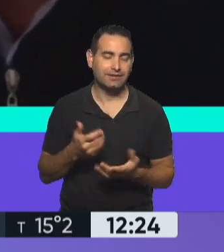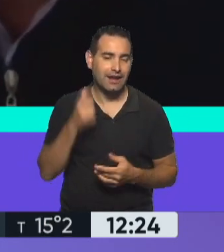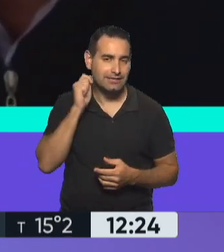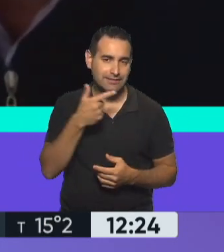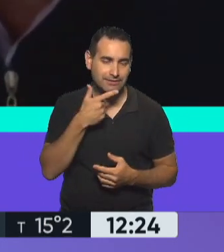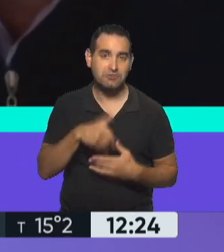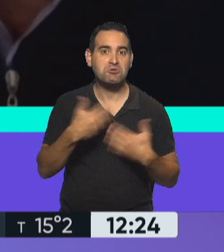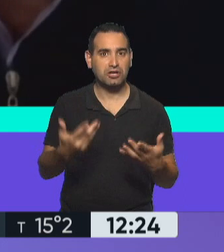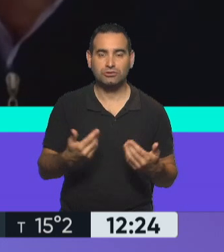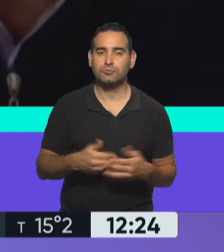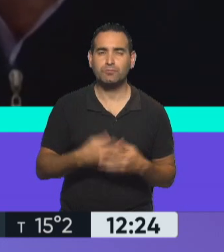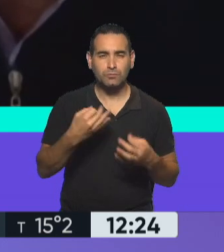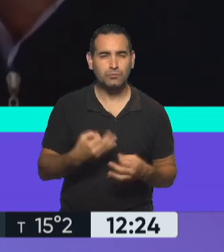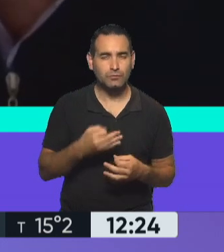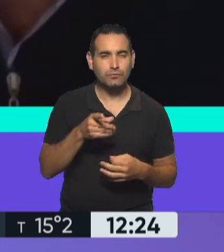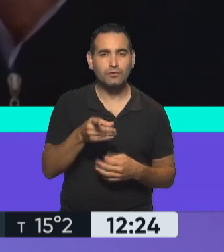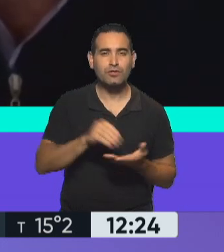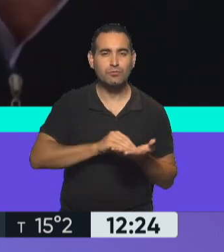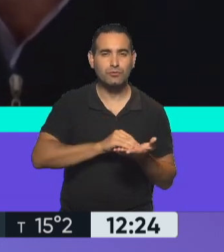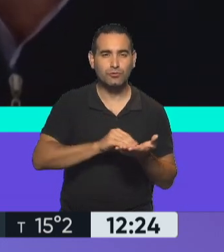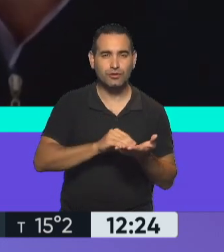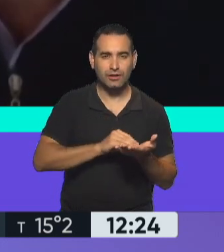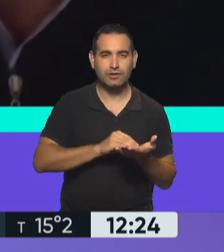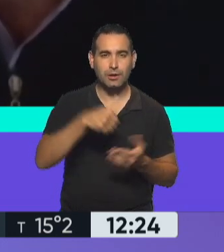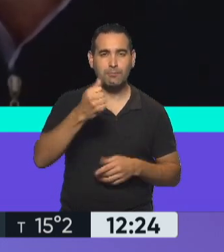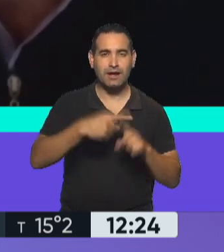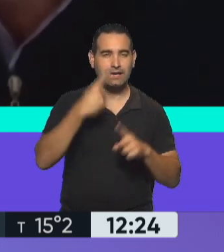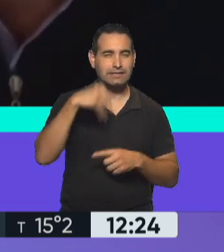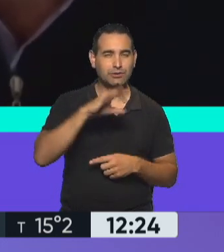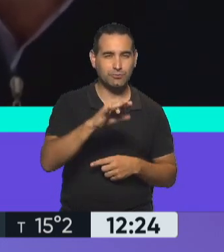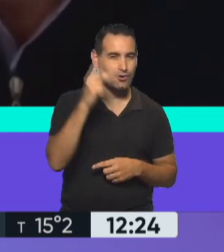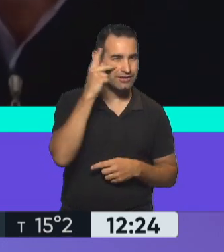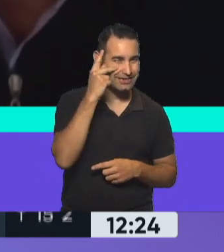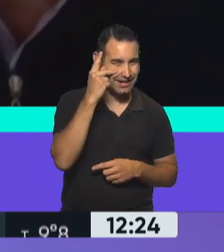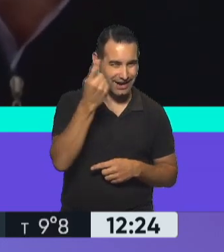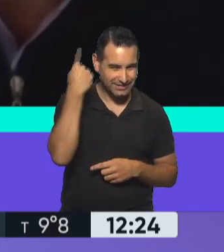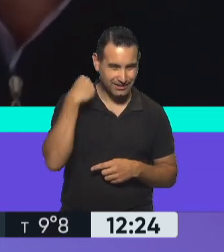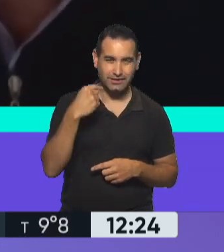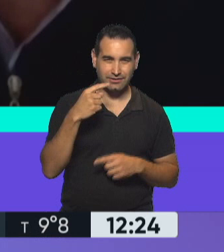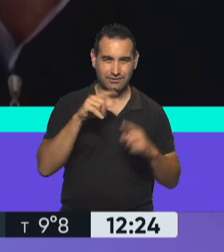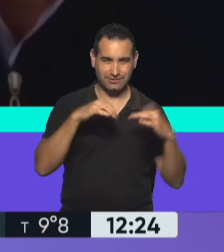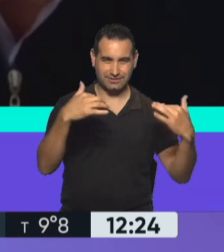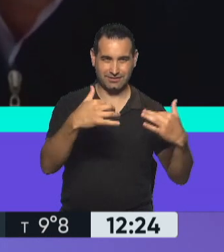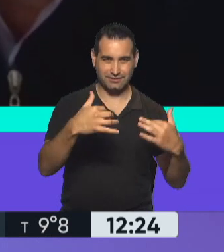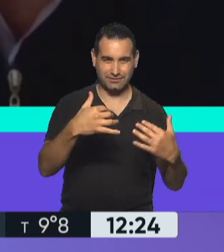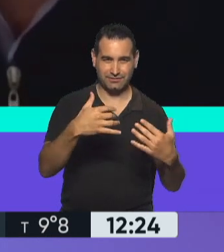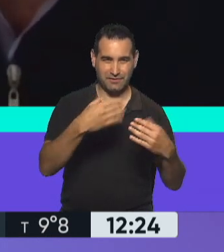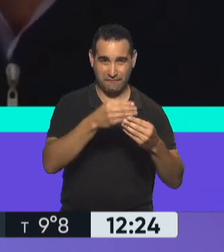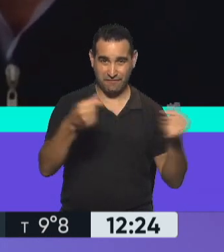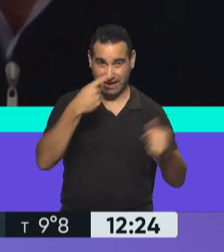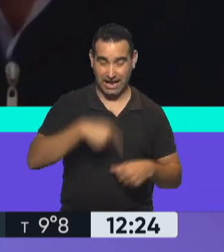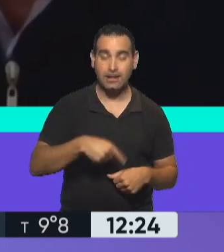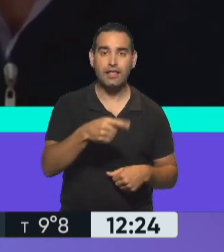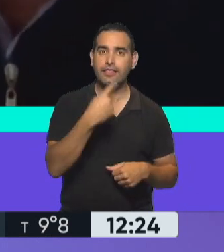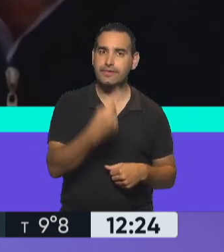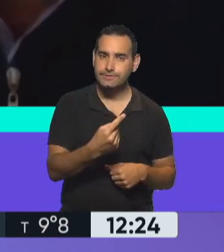rescato algo que dijo el diputado nacional Máximo Kirchner ayer en el cierre en el recinto, que esto